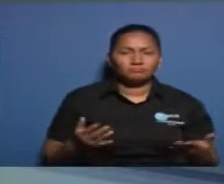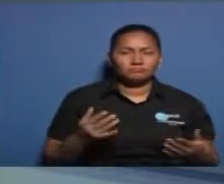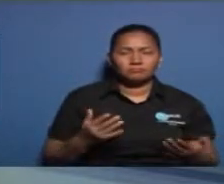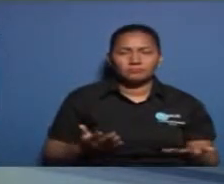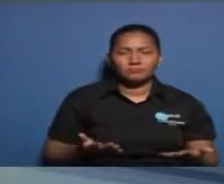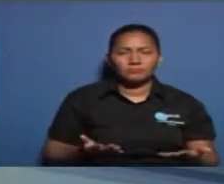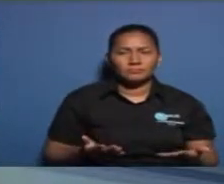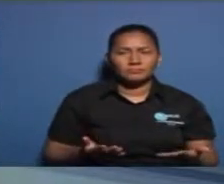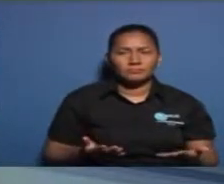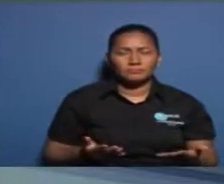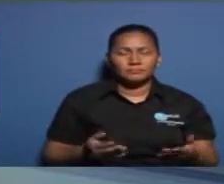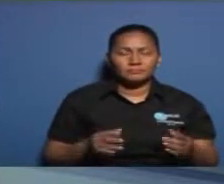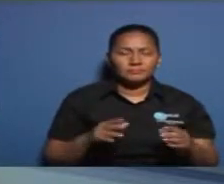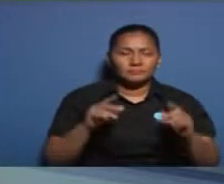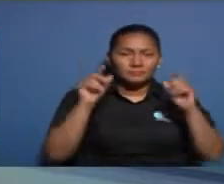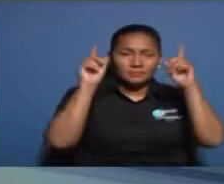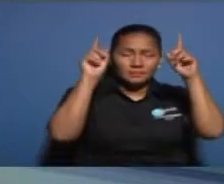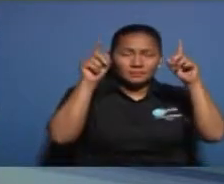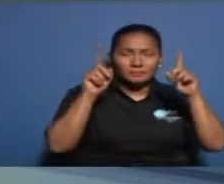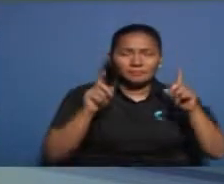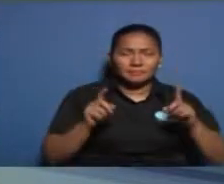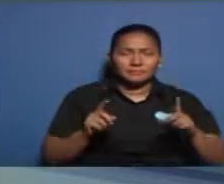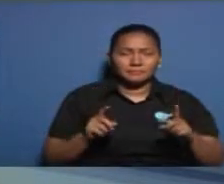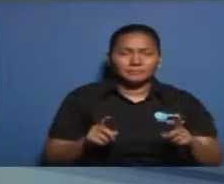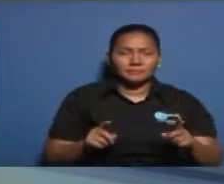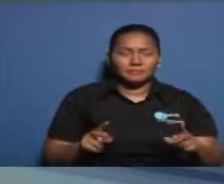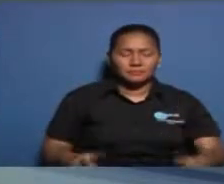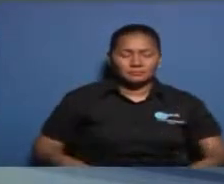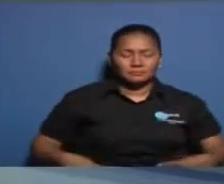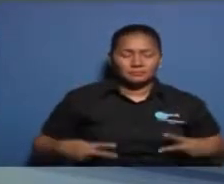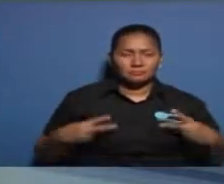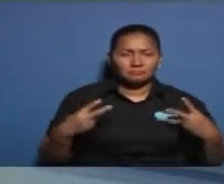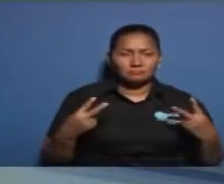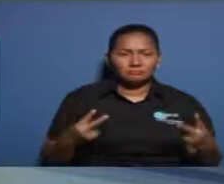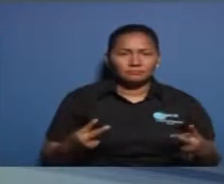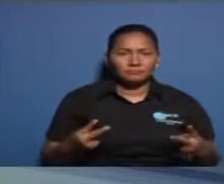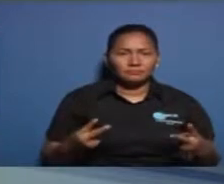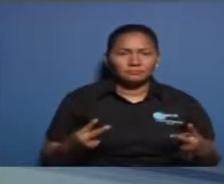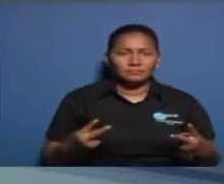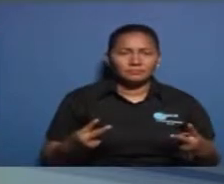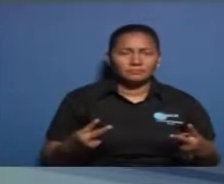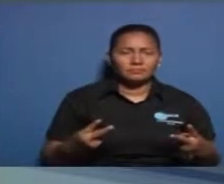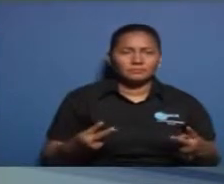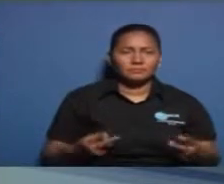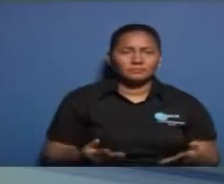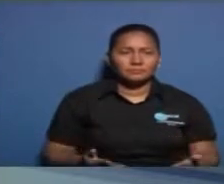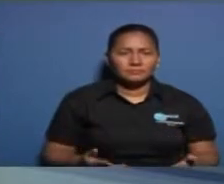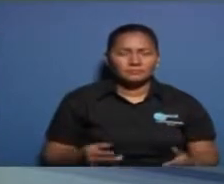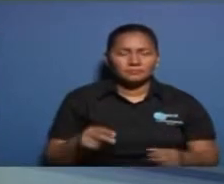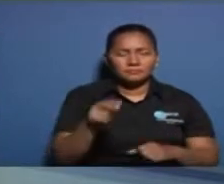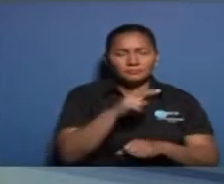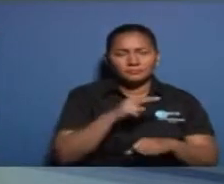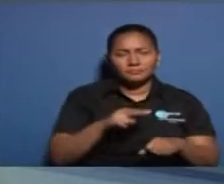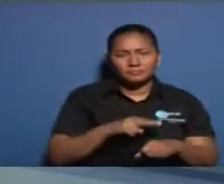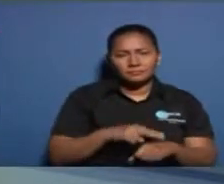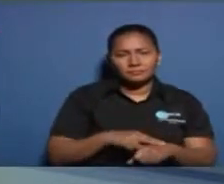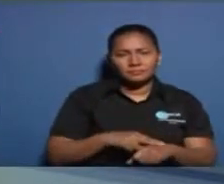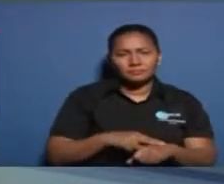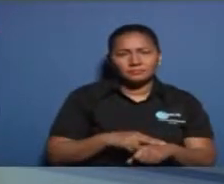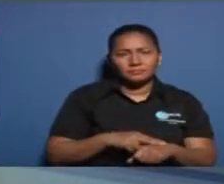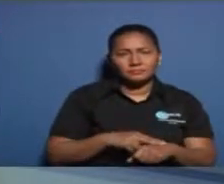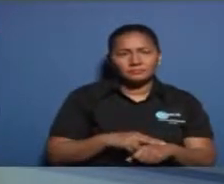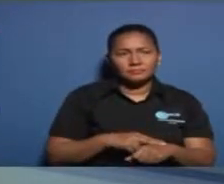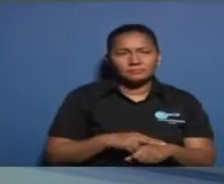mi vida a este tema yo quiero señalar que yo de manera inconsciente y natural me convertí a el feminismo